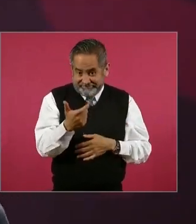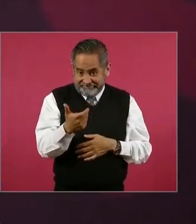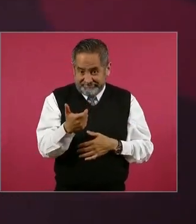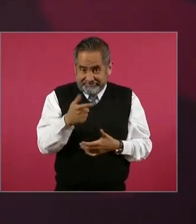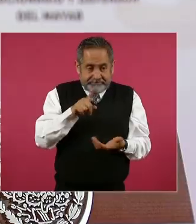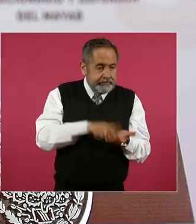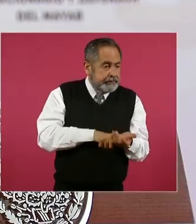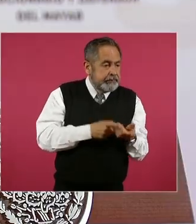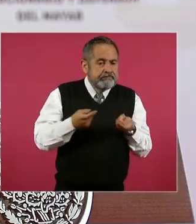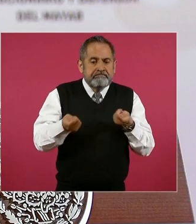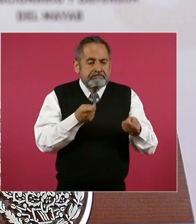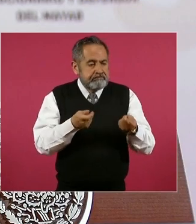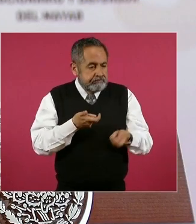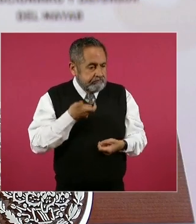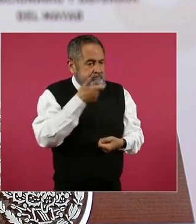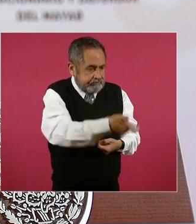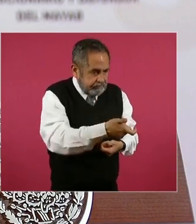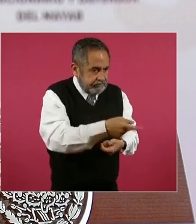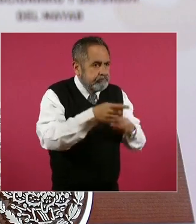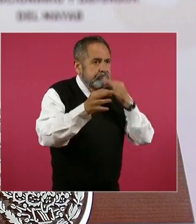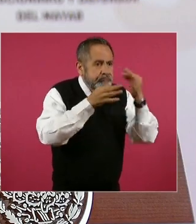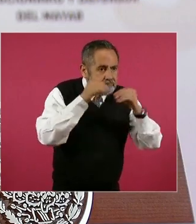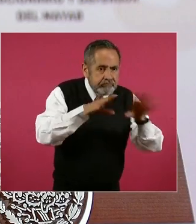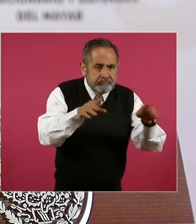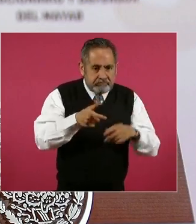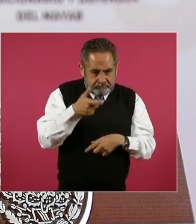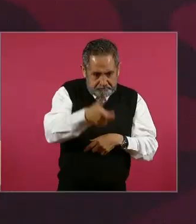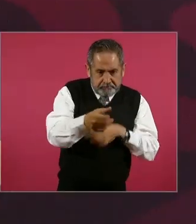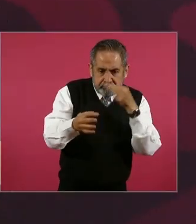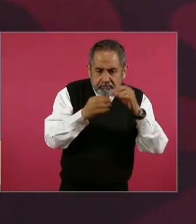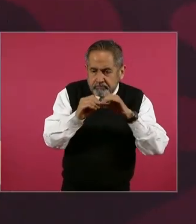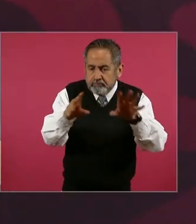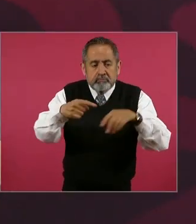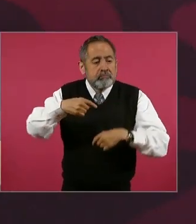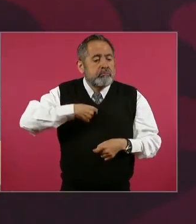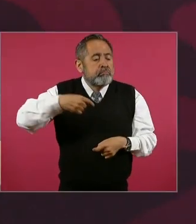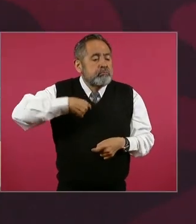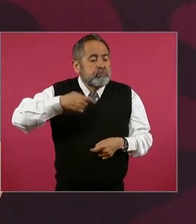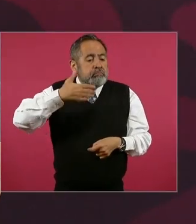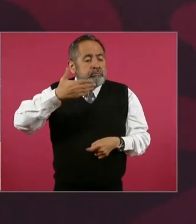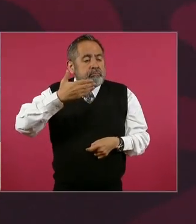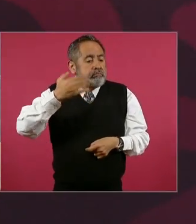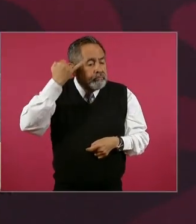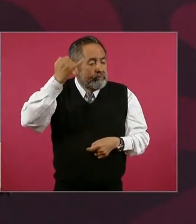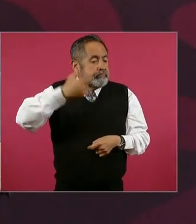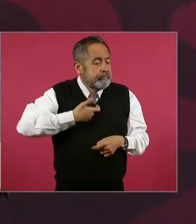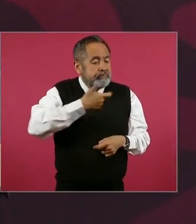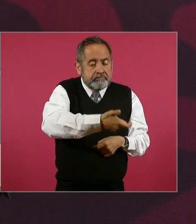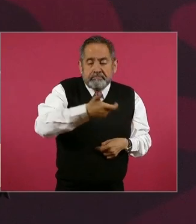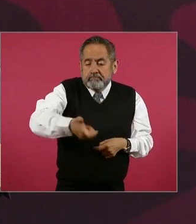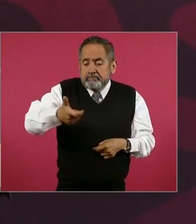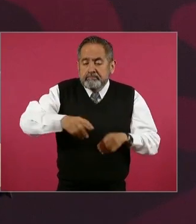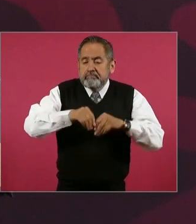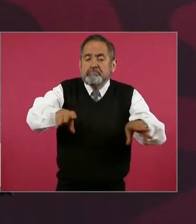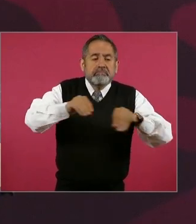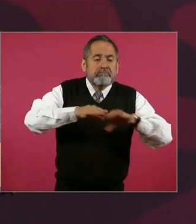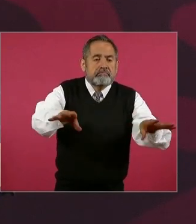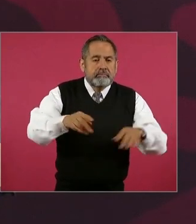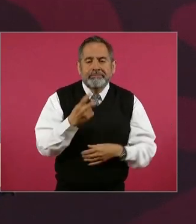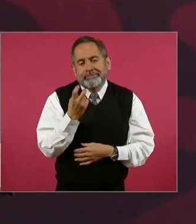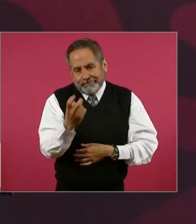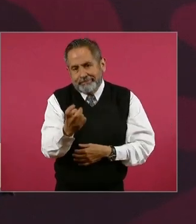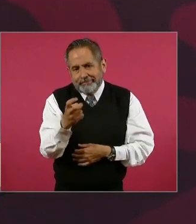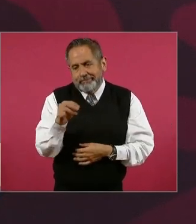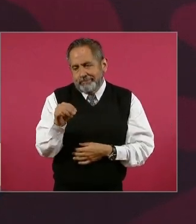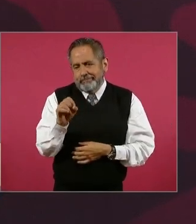en poder de difusión ya no solamente a través de la radio y la televisión como fue históricamente en México sino también